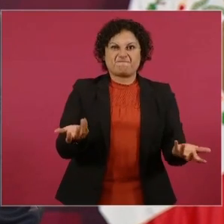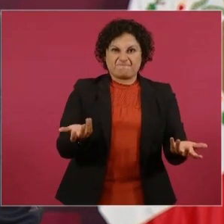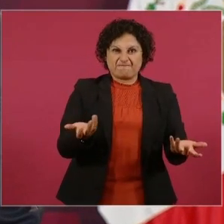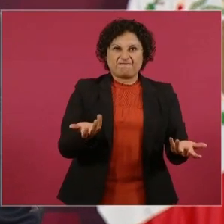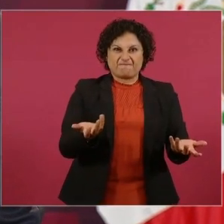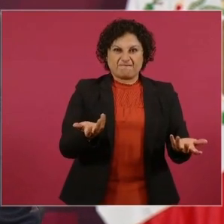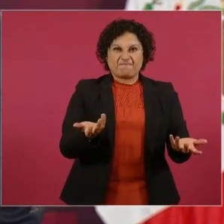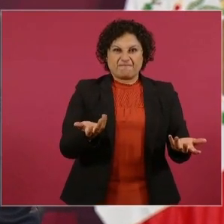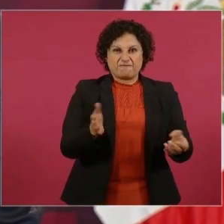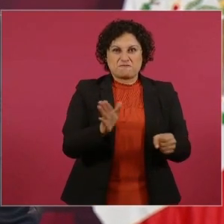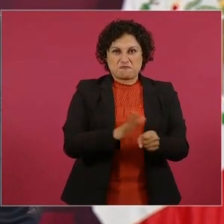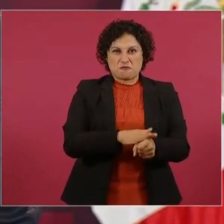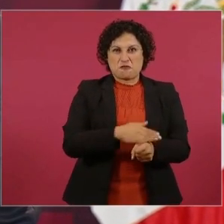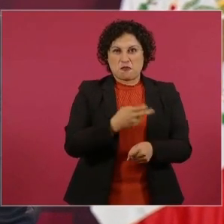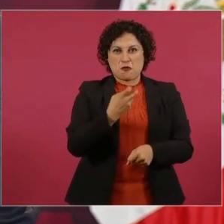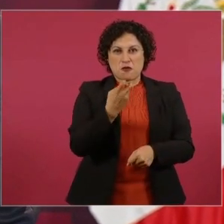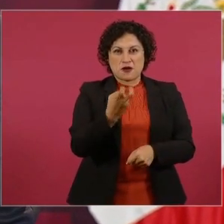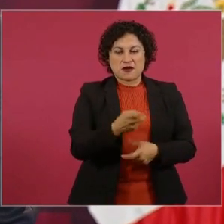no